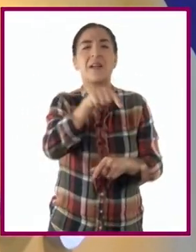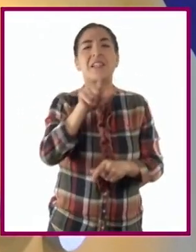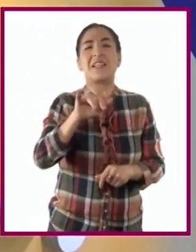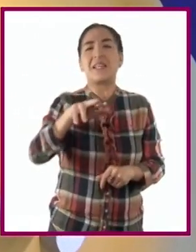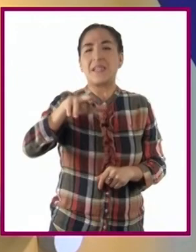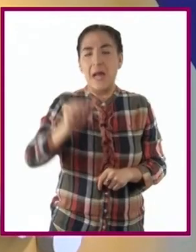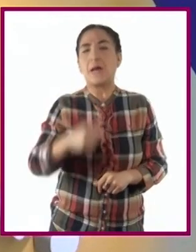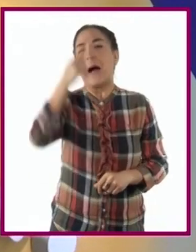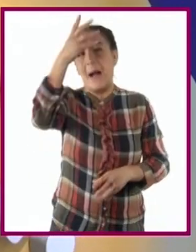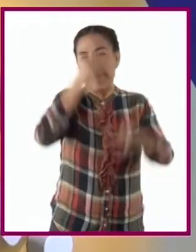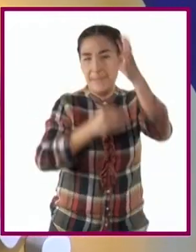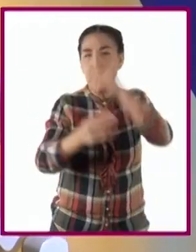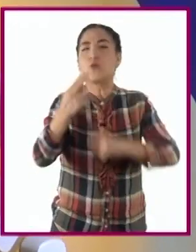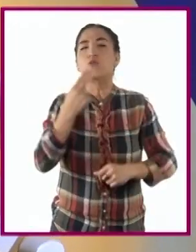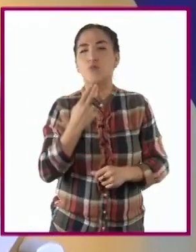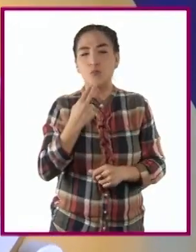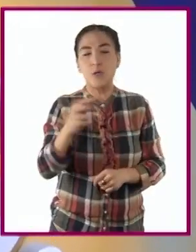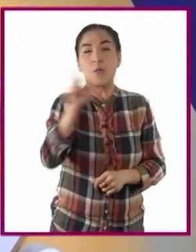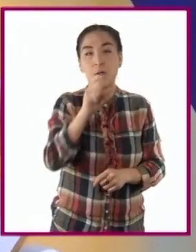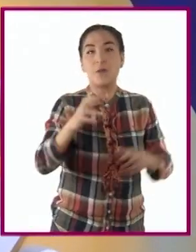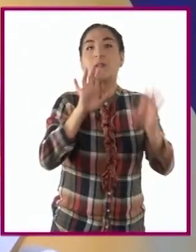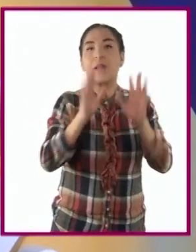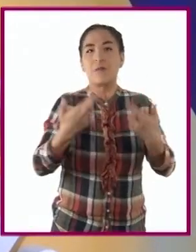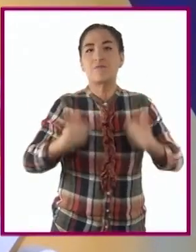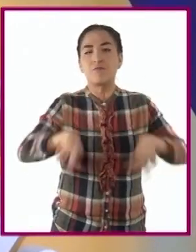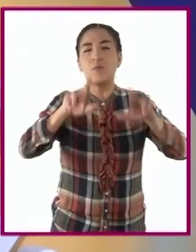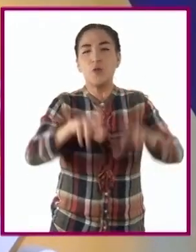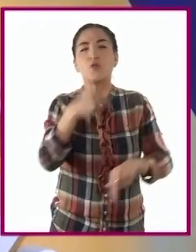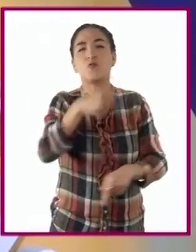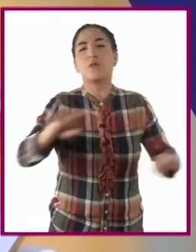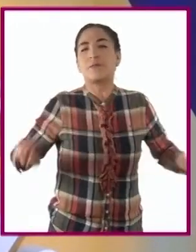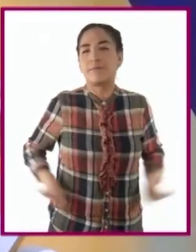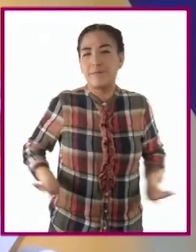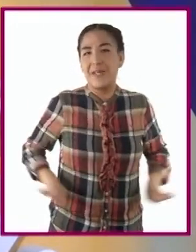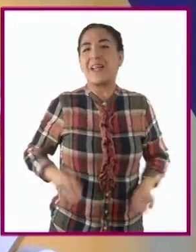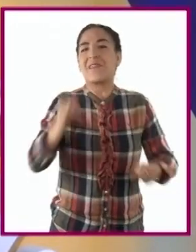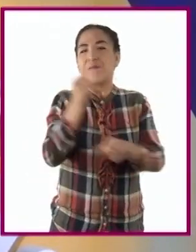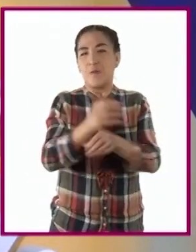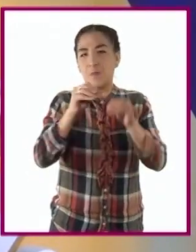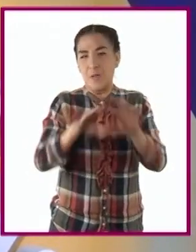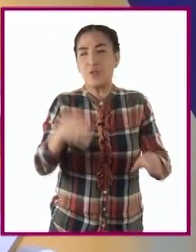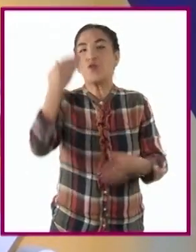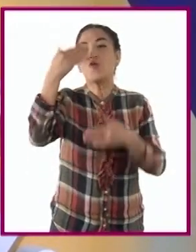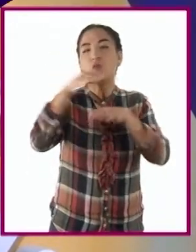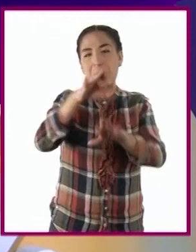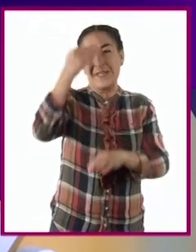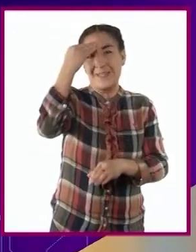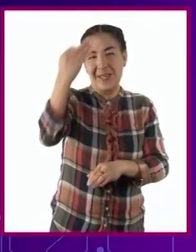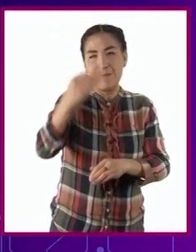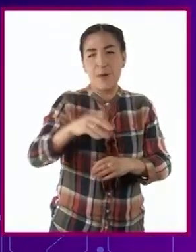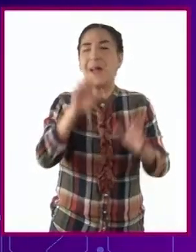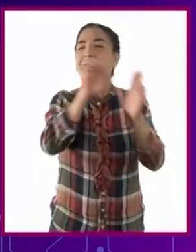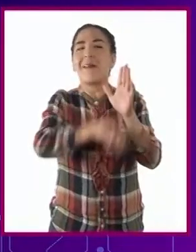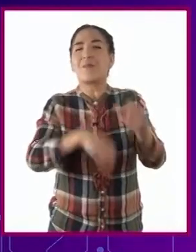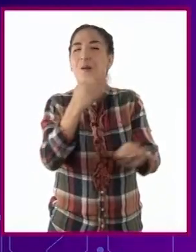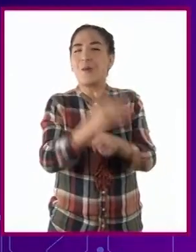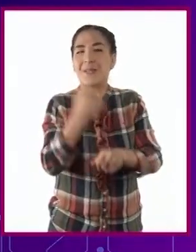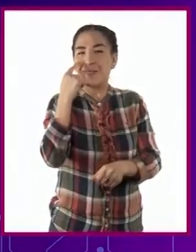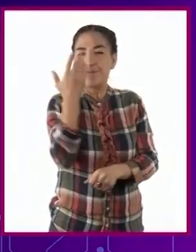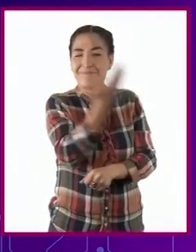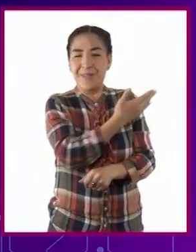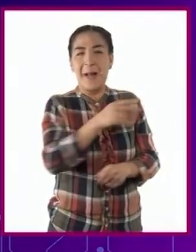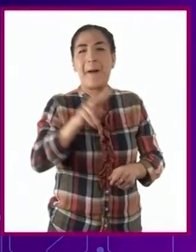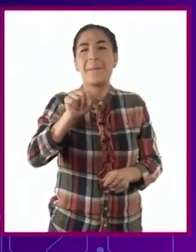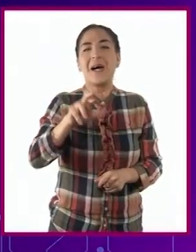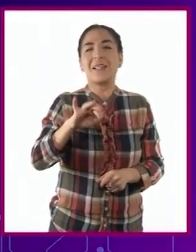son útiles cuando se requiere representar el comportamiento de ciertos datos respecto al tiempo. Ejemplo de ello es la